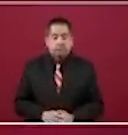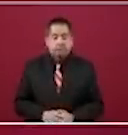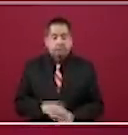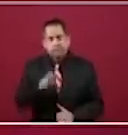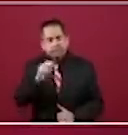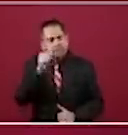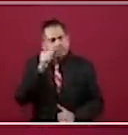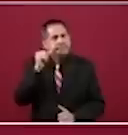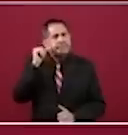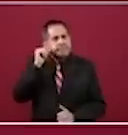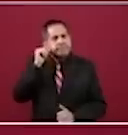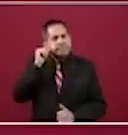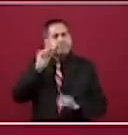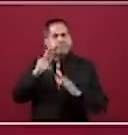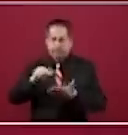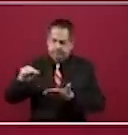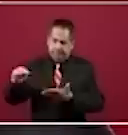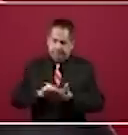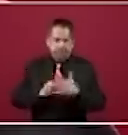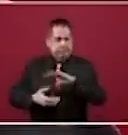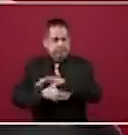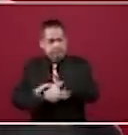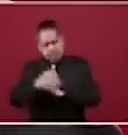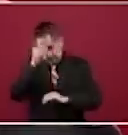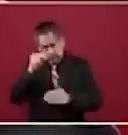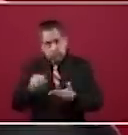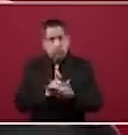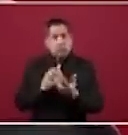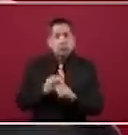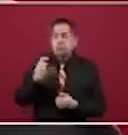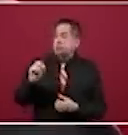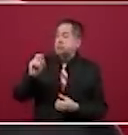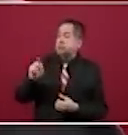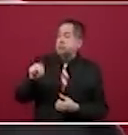Ayer firmamos un convenio con la ONU